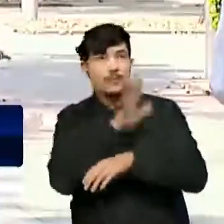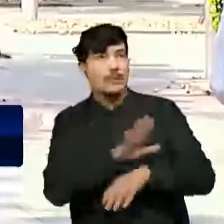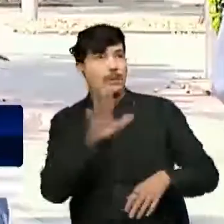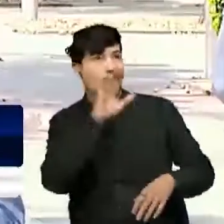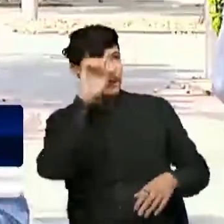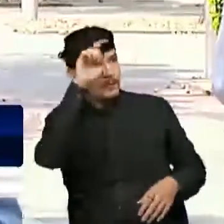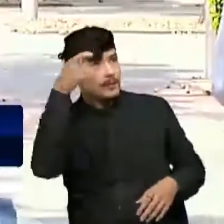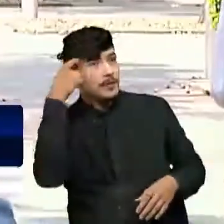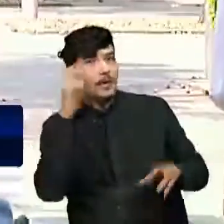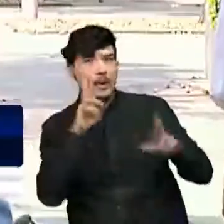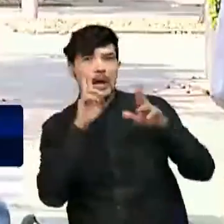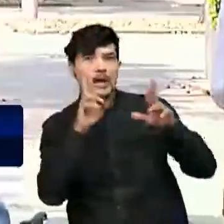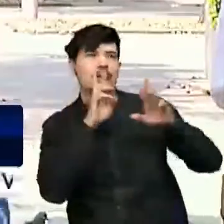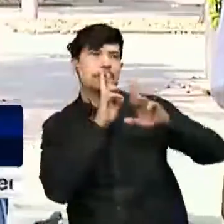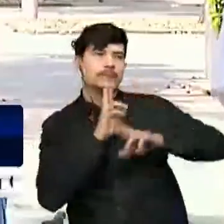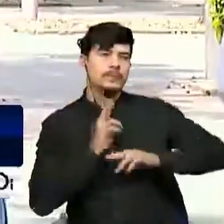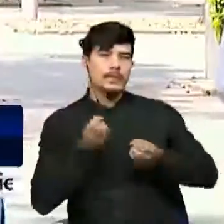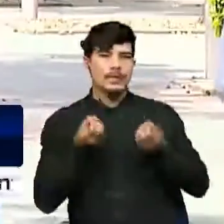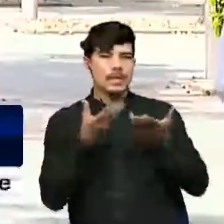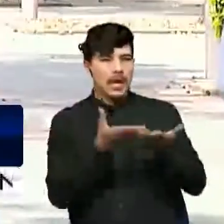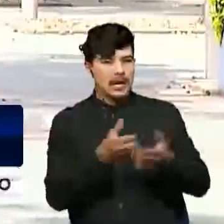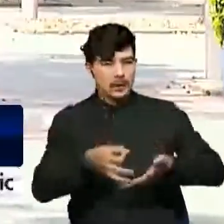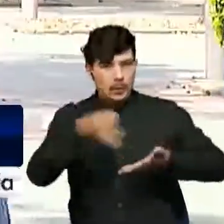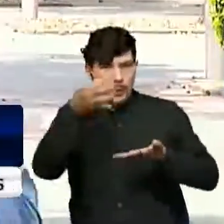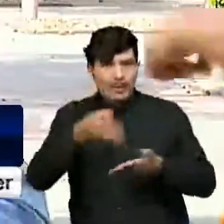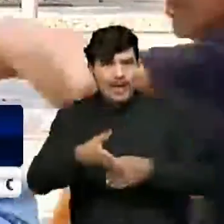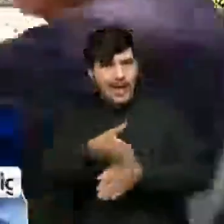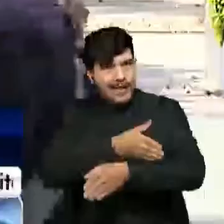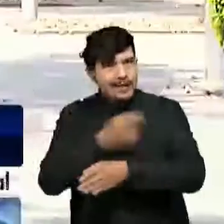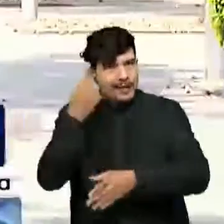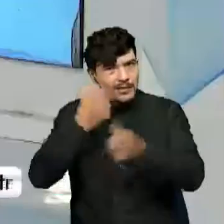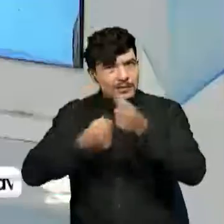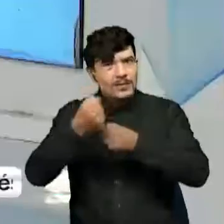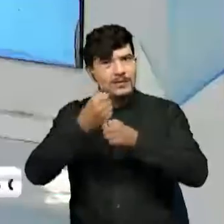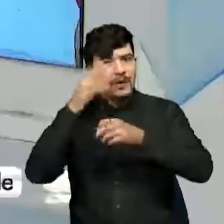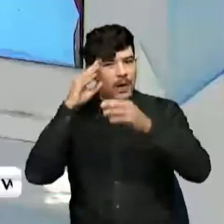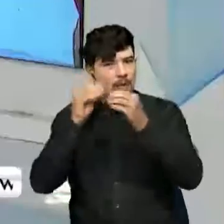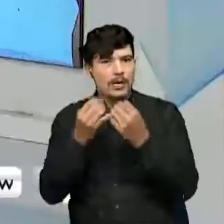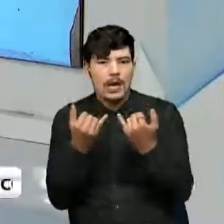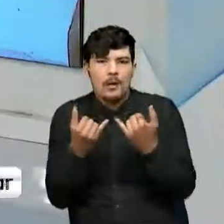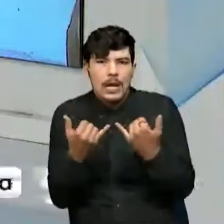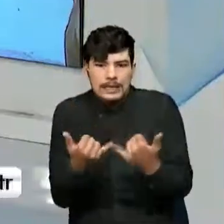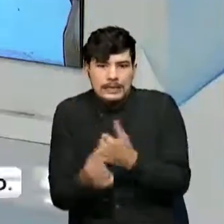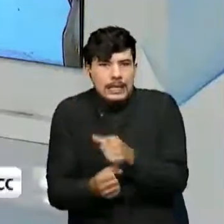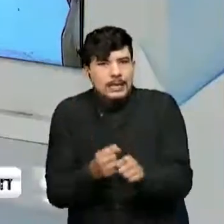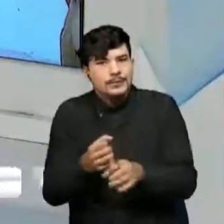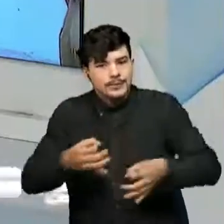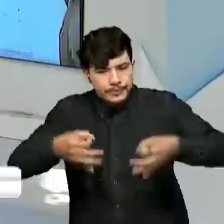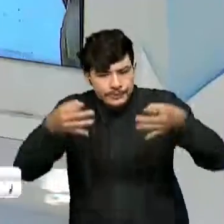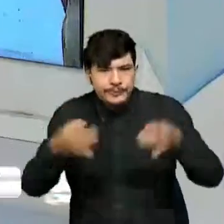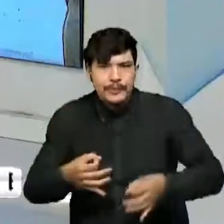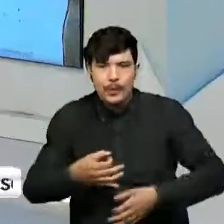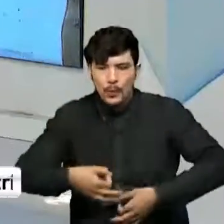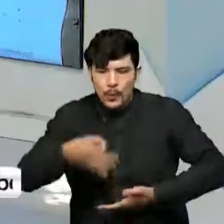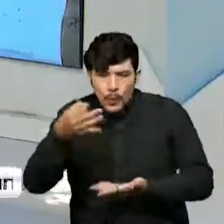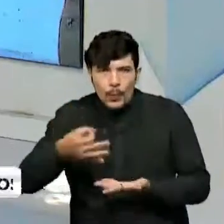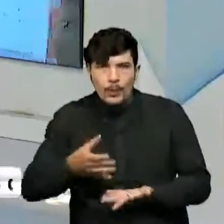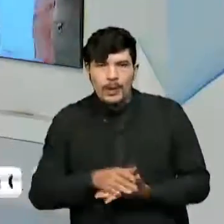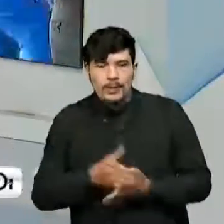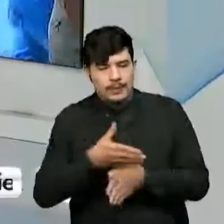lo pactado en el pliego de peticiones y el compromiso que adquirió él con todo el magisterio a nivel nacional. Compañeros, me despido desde